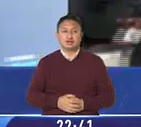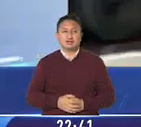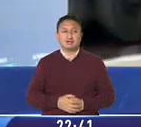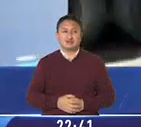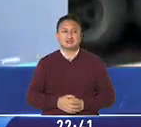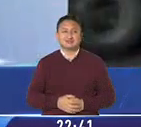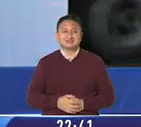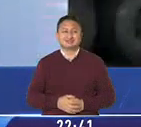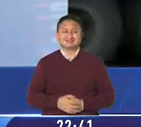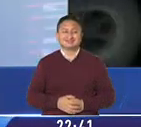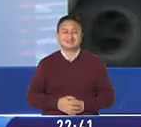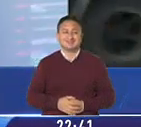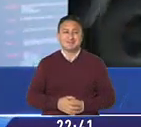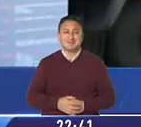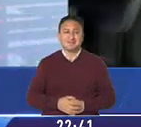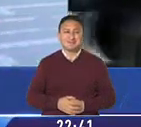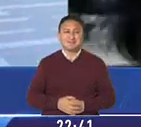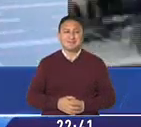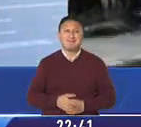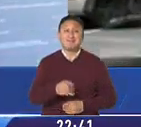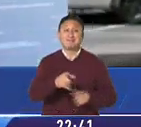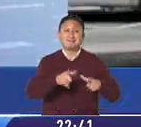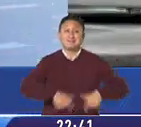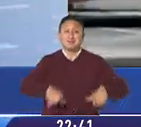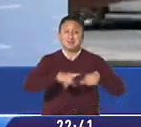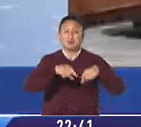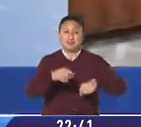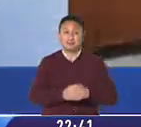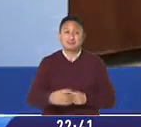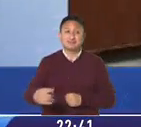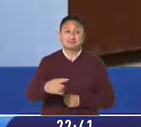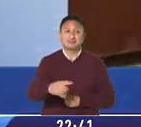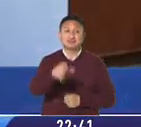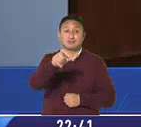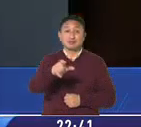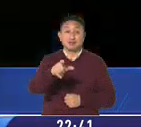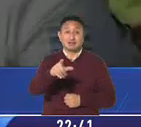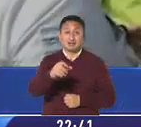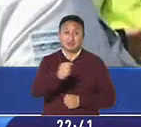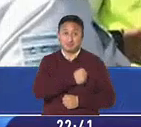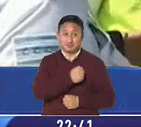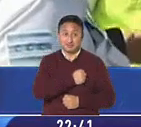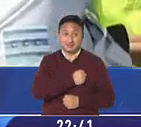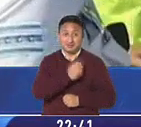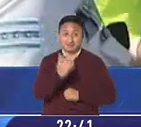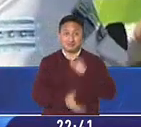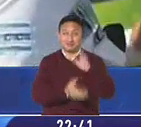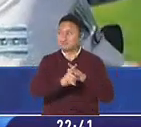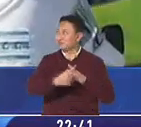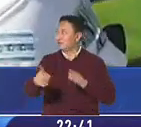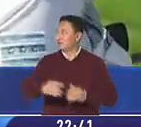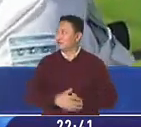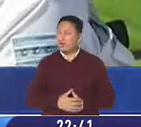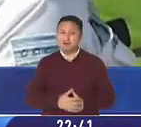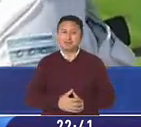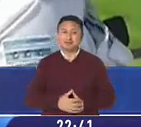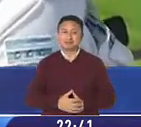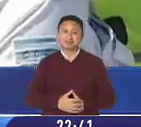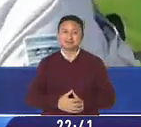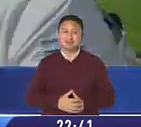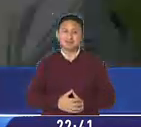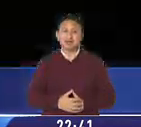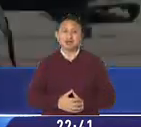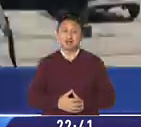estos se viralizaban, del lugar del siniestro se escapaba el autor del suceso. Y llegaba más personal de la Autoridad de